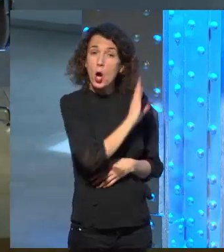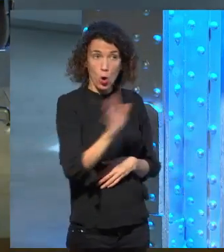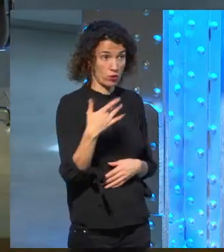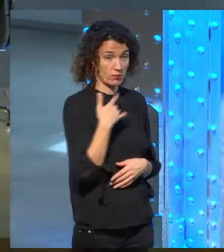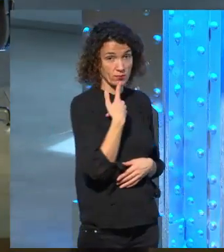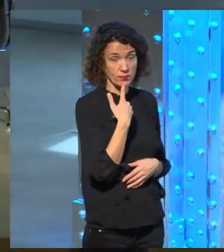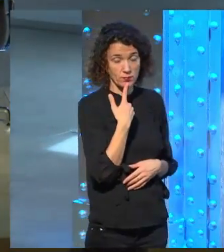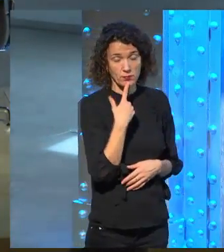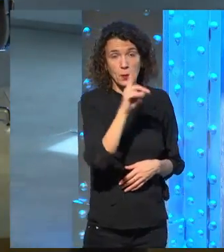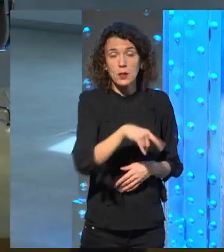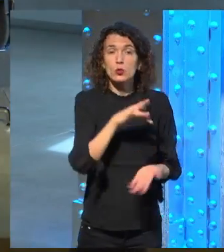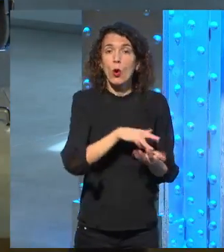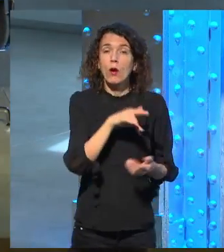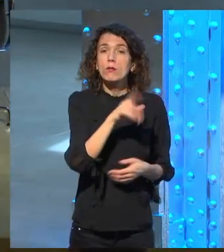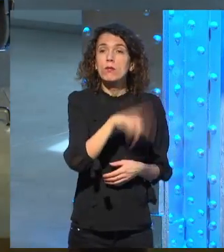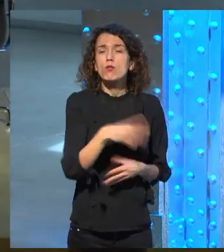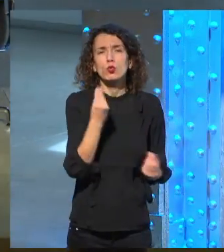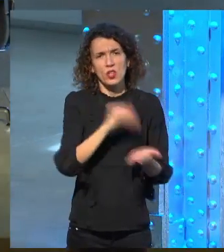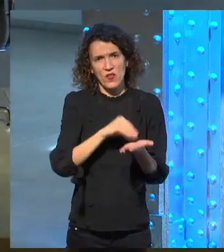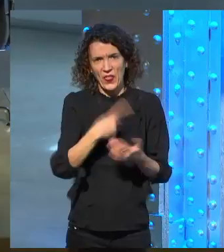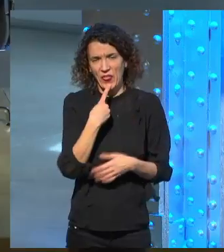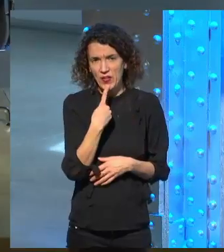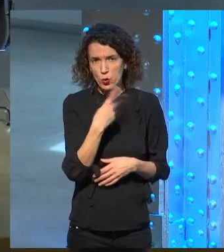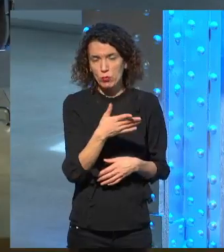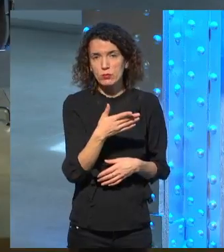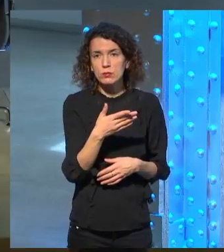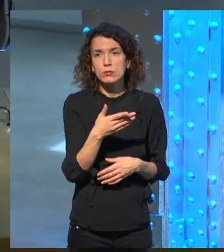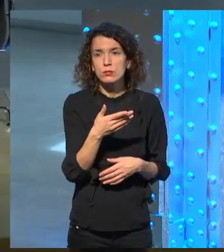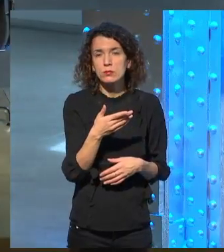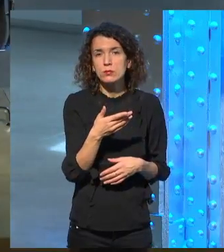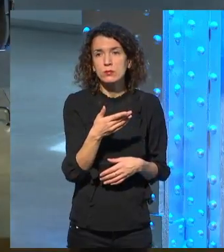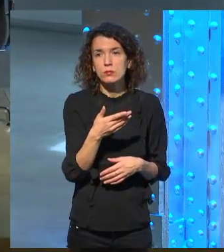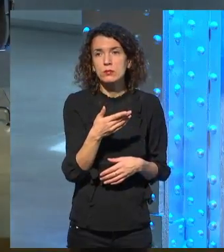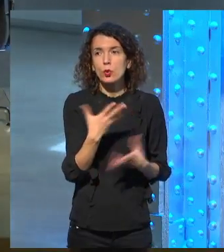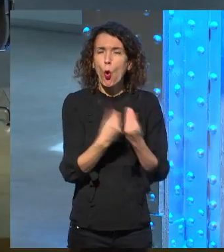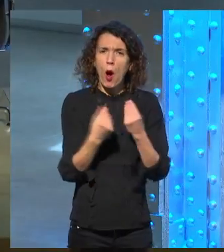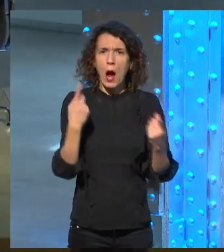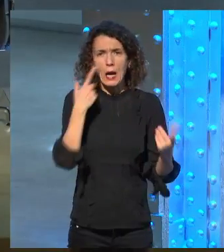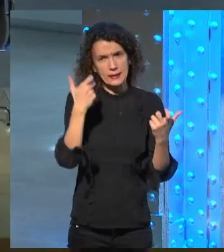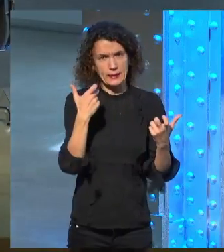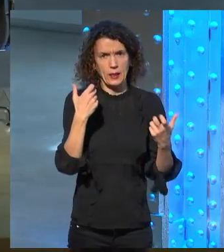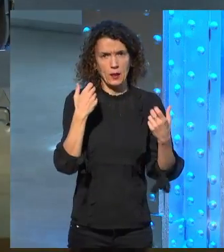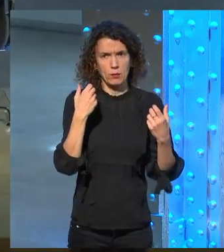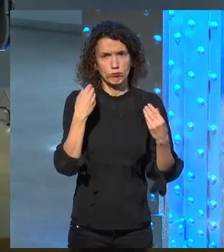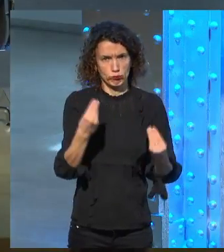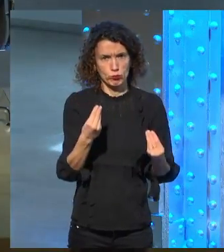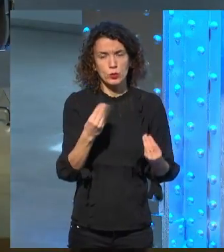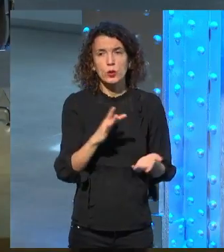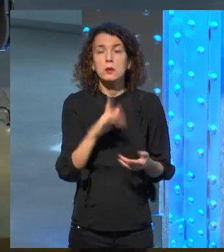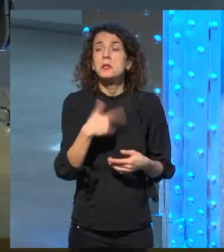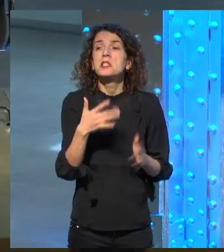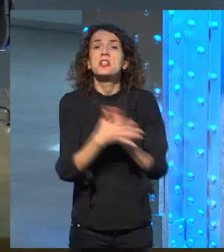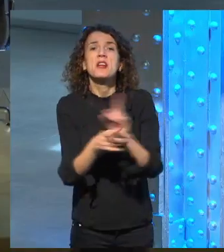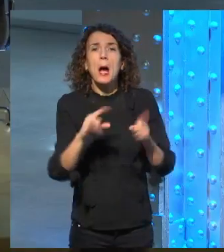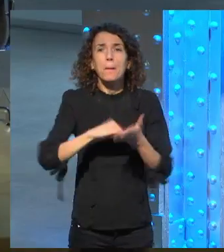todo es como ocurre, y esto lo he dicho muchas veces con los buenos artistas, ¿no? Que no tienes que tampoco